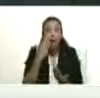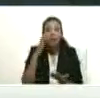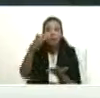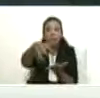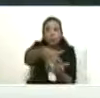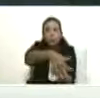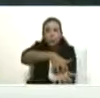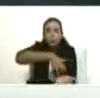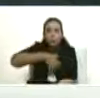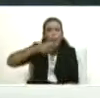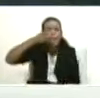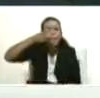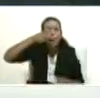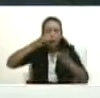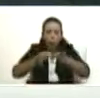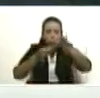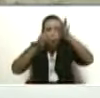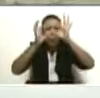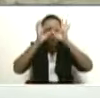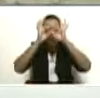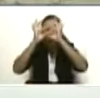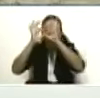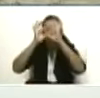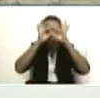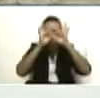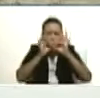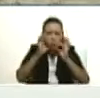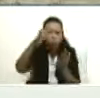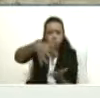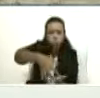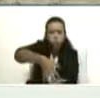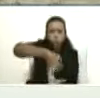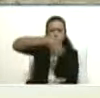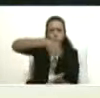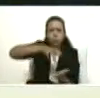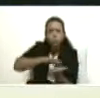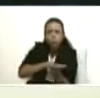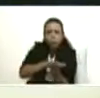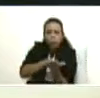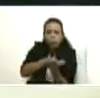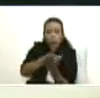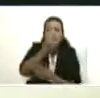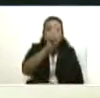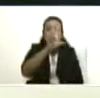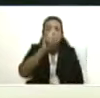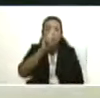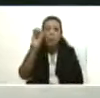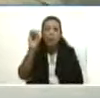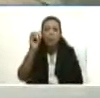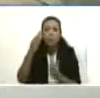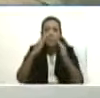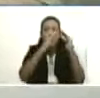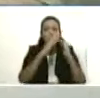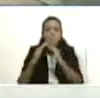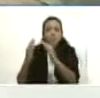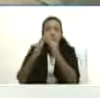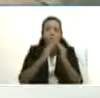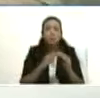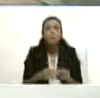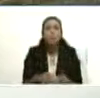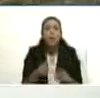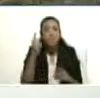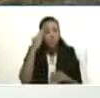levantamiento topográfico. Ya se está, las maquinarias pesadas ya están haciendo el terraceo para las 120 viviendas que debo aportarle, mi comandante presidente, que se